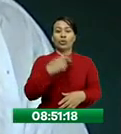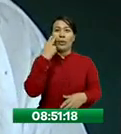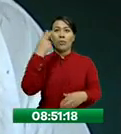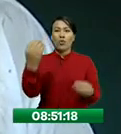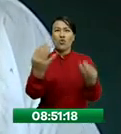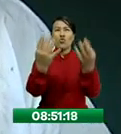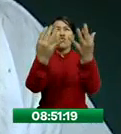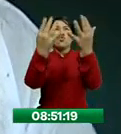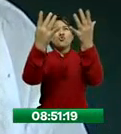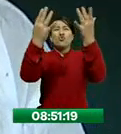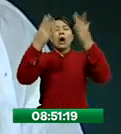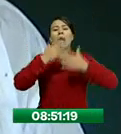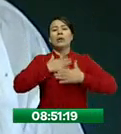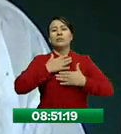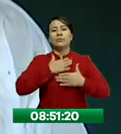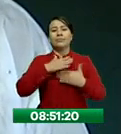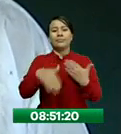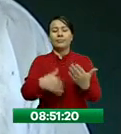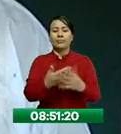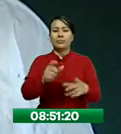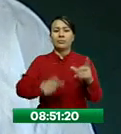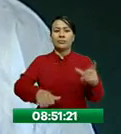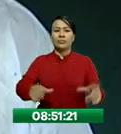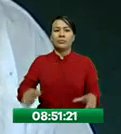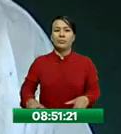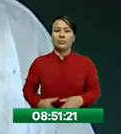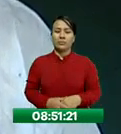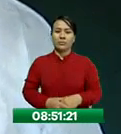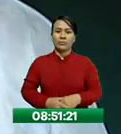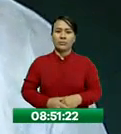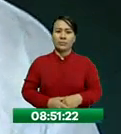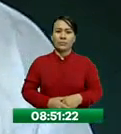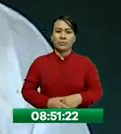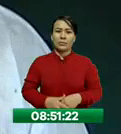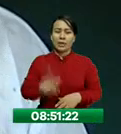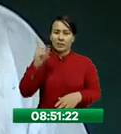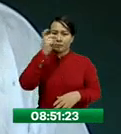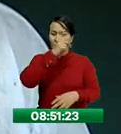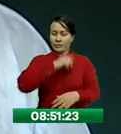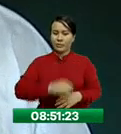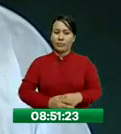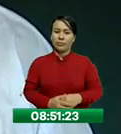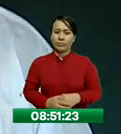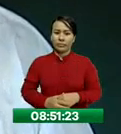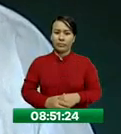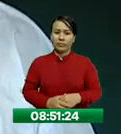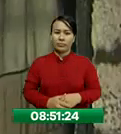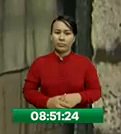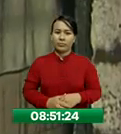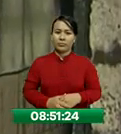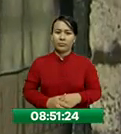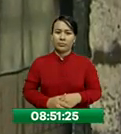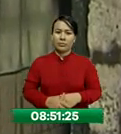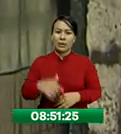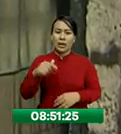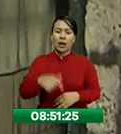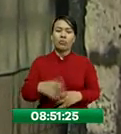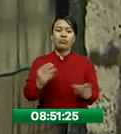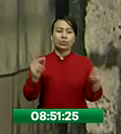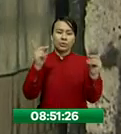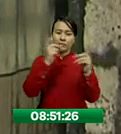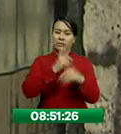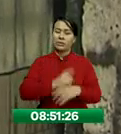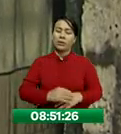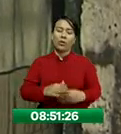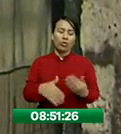se alarmaron, pues la gente, a ver, y no podían apagar aquí. Y el incendio era ya dentro del cuarto, ya dentro, está todo barrido, todo, que se quemó